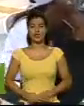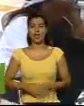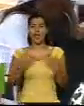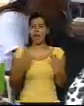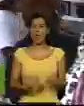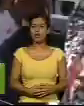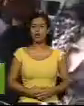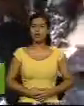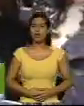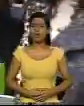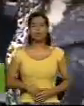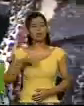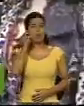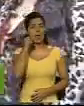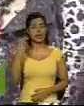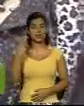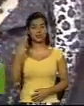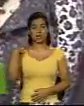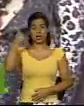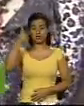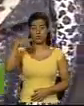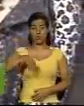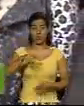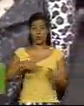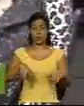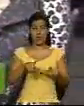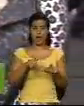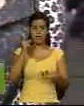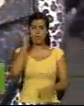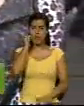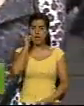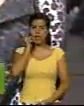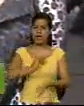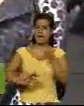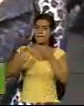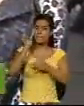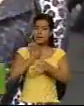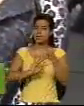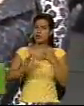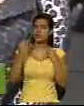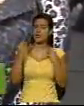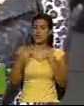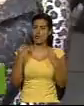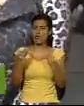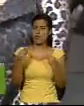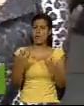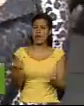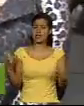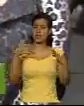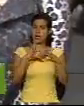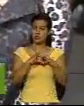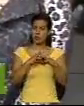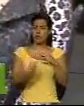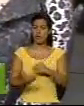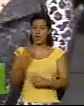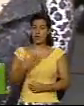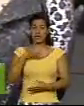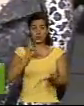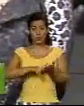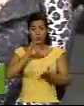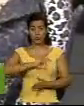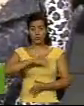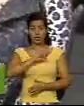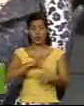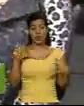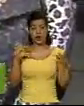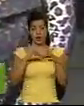me acompaña la doctora Juana Becerra, directora del centro, para que nos hable un poco, doctora, lo que ha sido esta articulación tan importante del Seguro Social de la